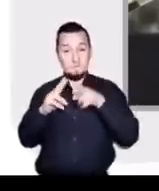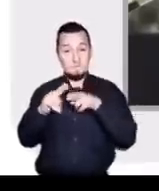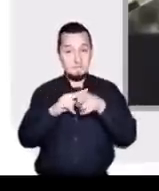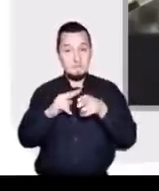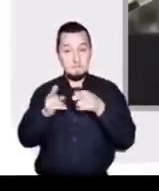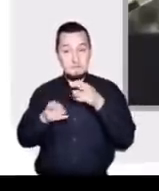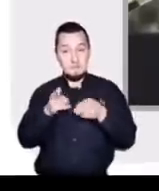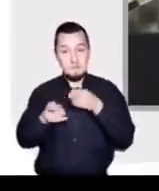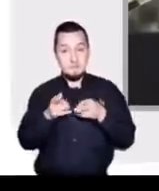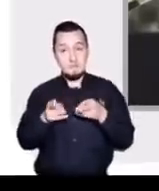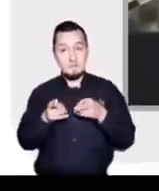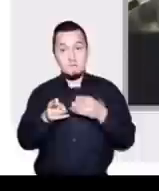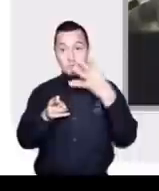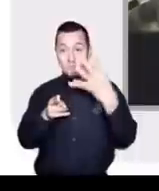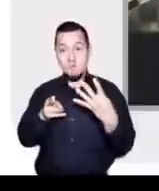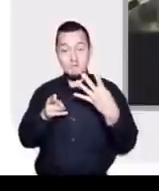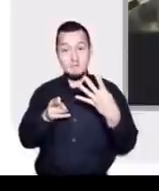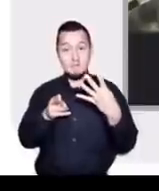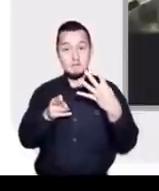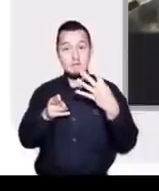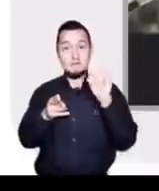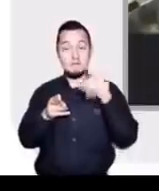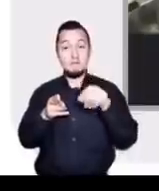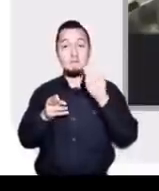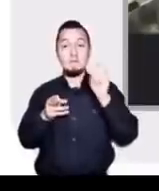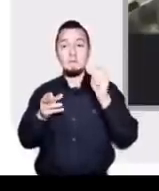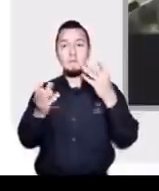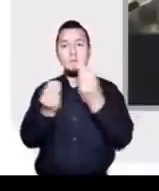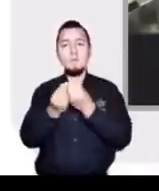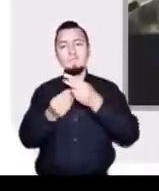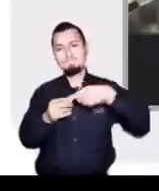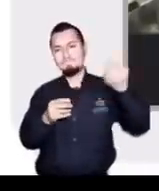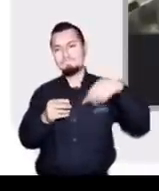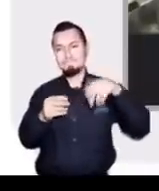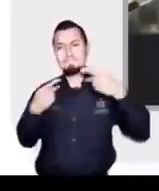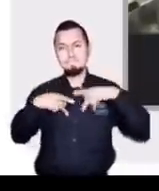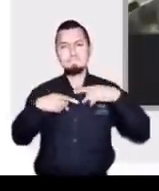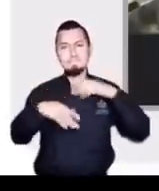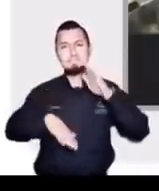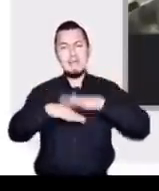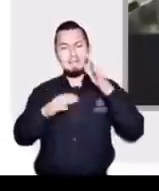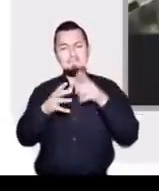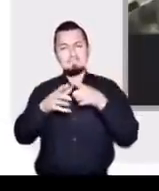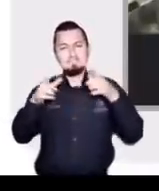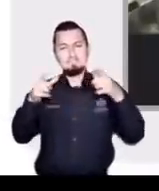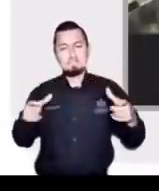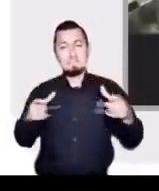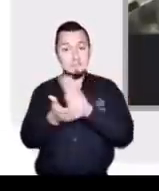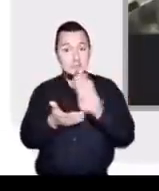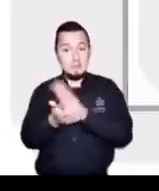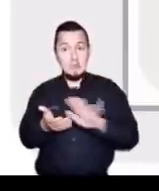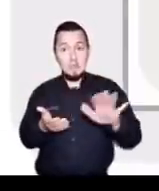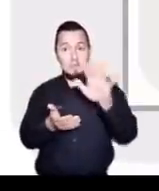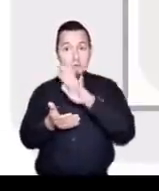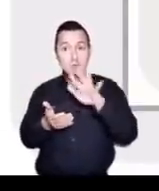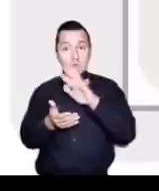4 del orden de 106 mil usuarios diarios y va a beneficiar en su área de